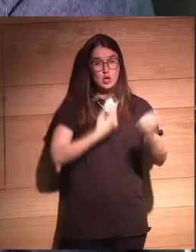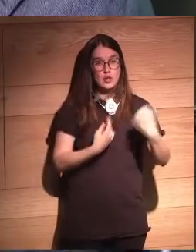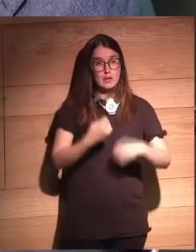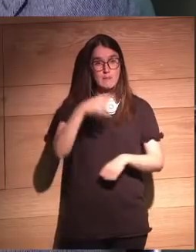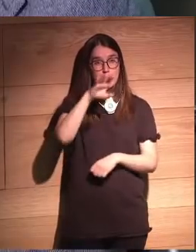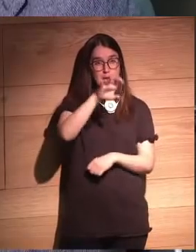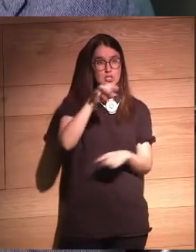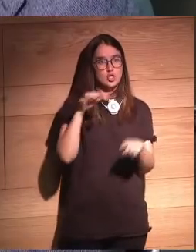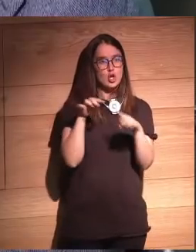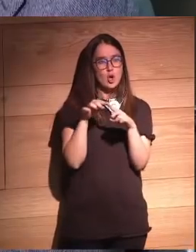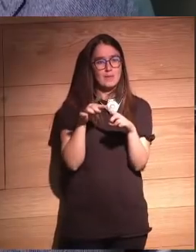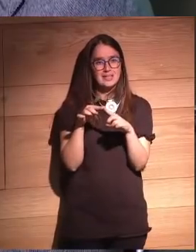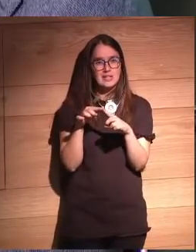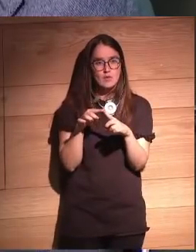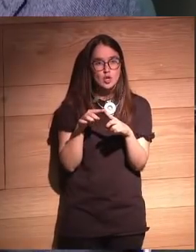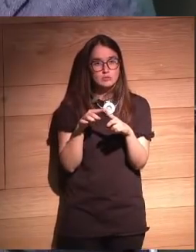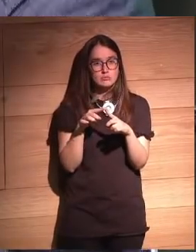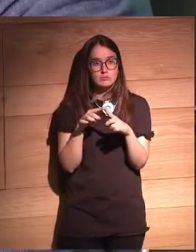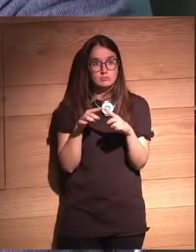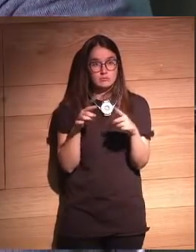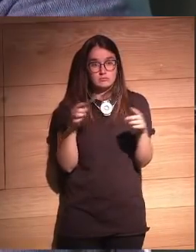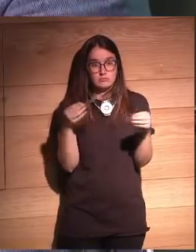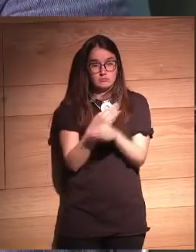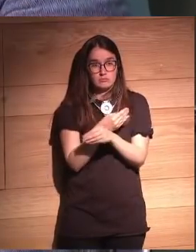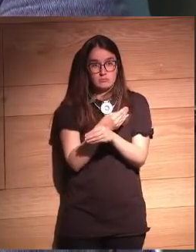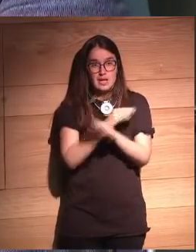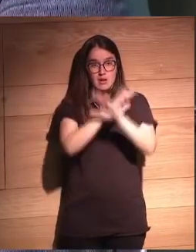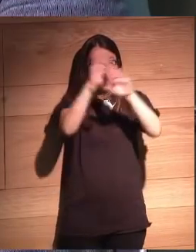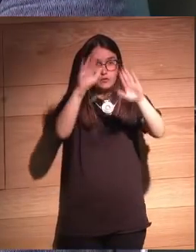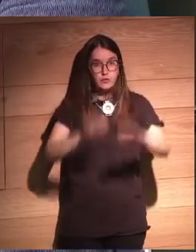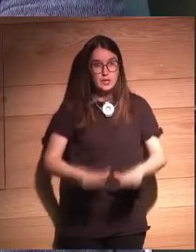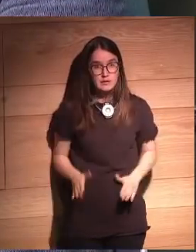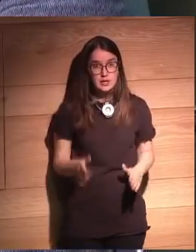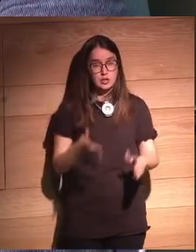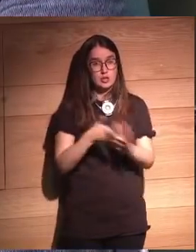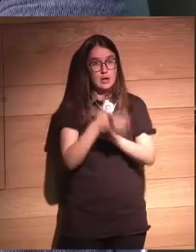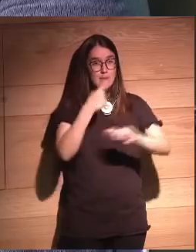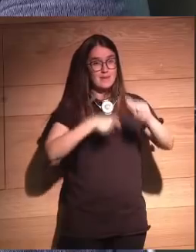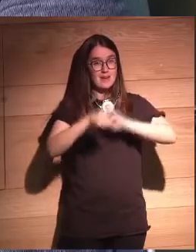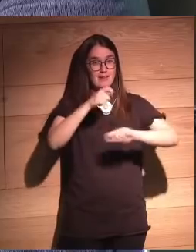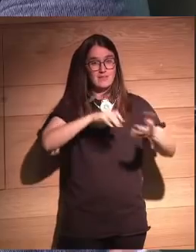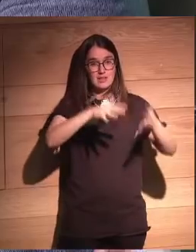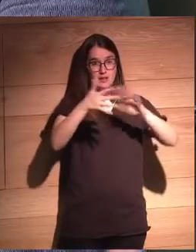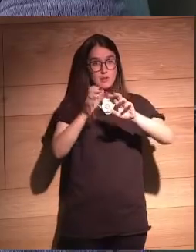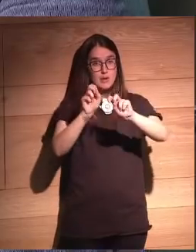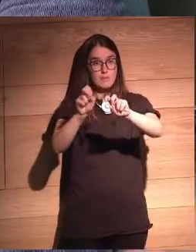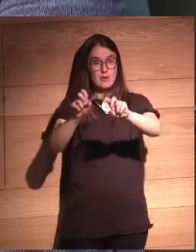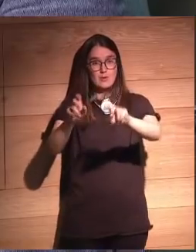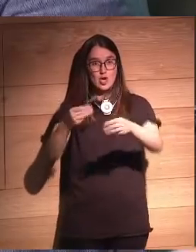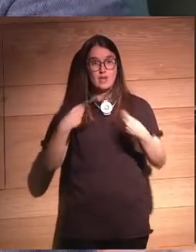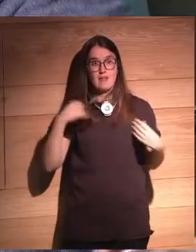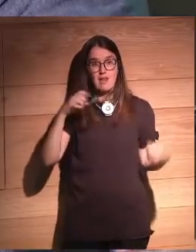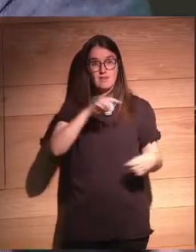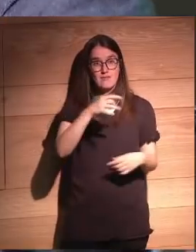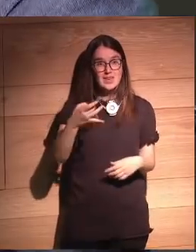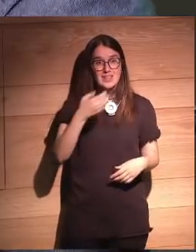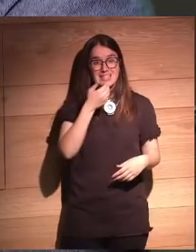son objetivos irreconciliables que han derivado efectivamente en una mercantilización cada vez peor de la vivienda y que